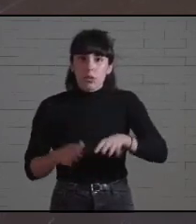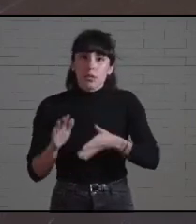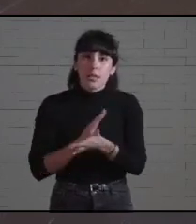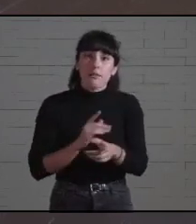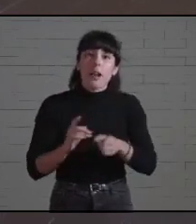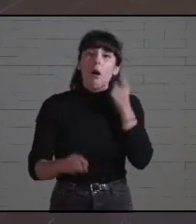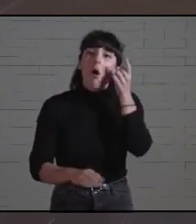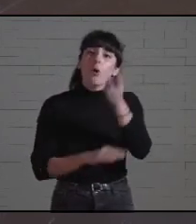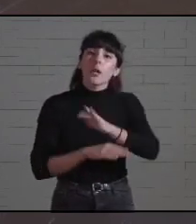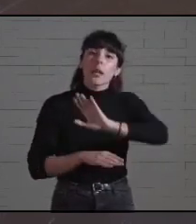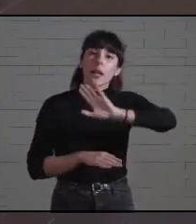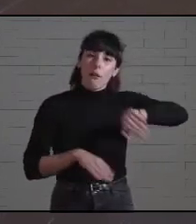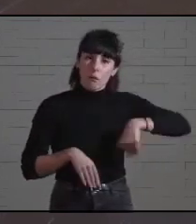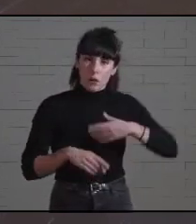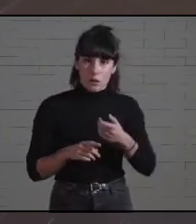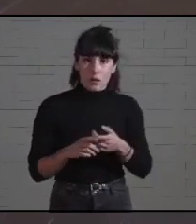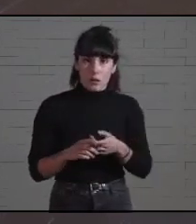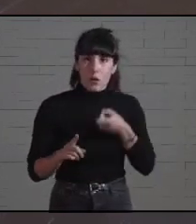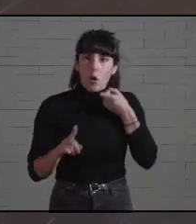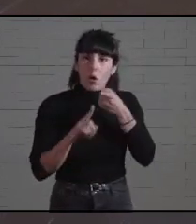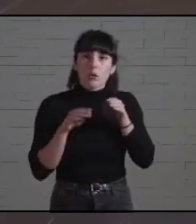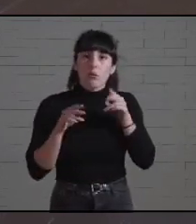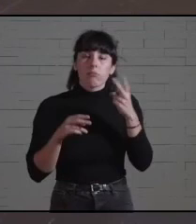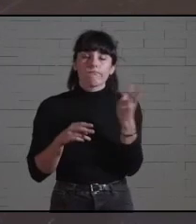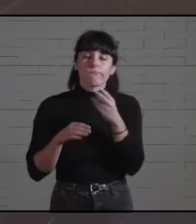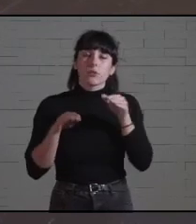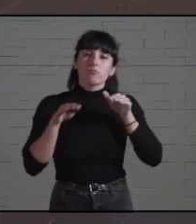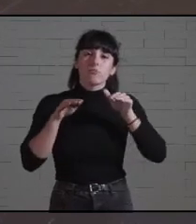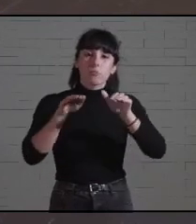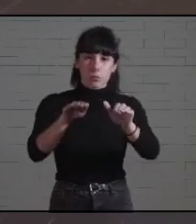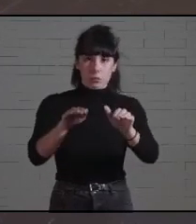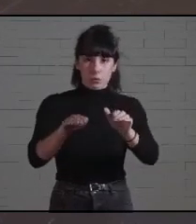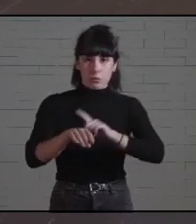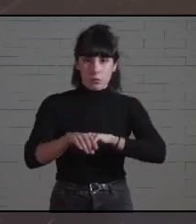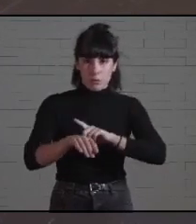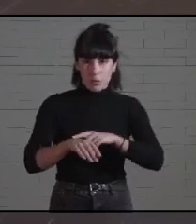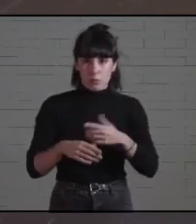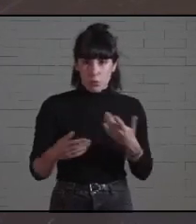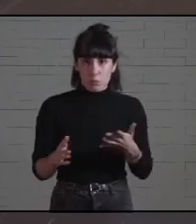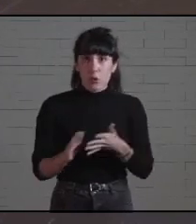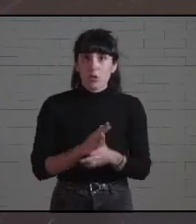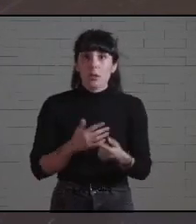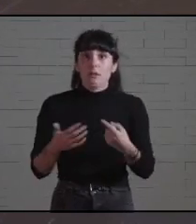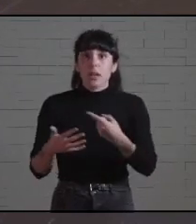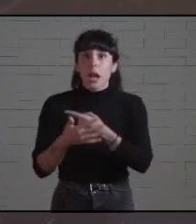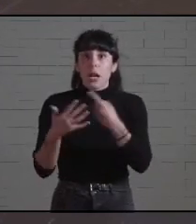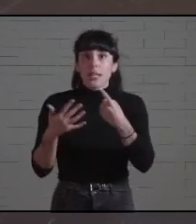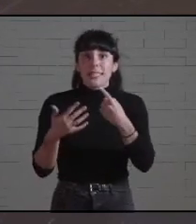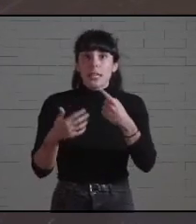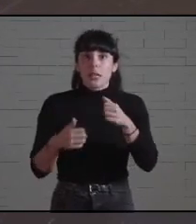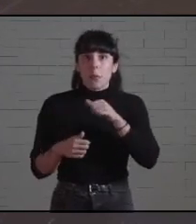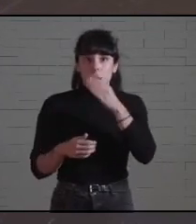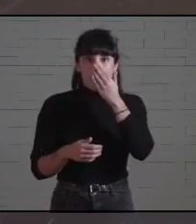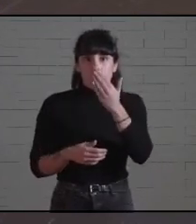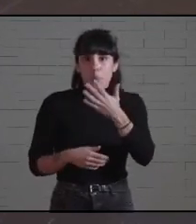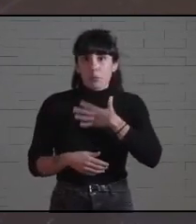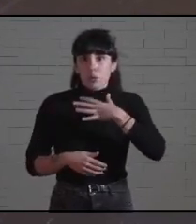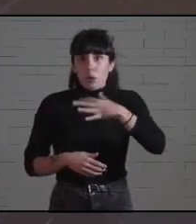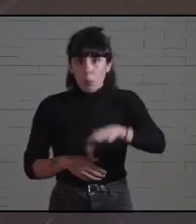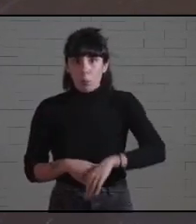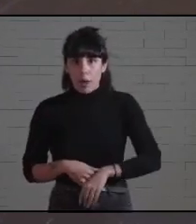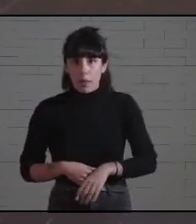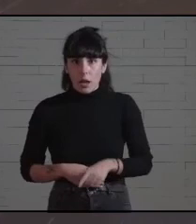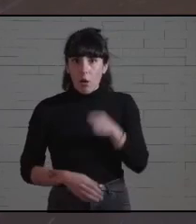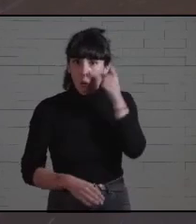obligatoriedad de la simultaneidad. No quiere decir que no sean obligatorios 6 semanas de permiso, eso es otra historia. Sí, 6 semanas